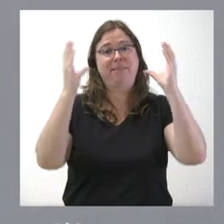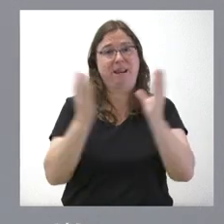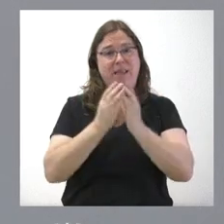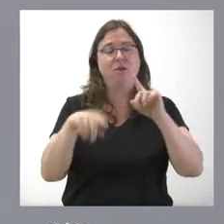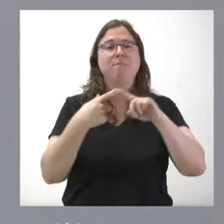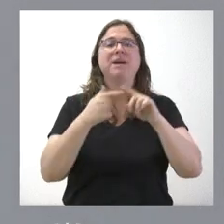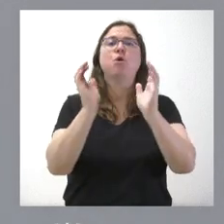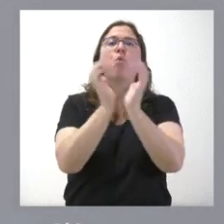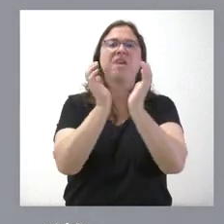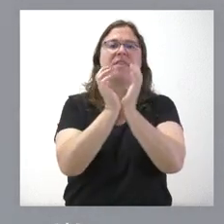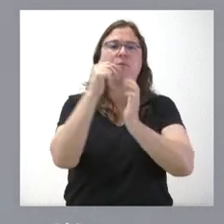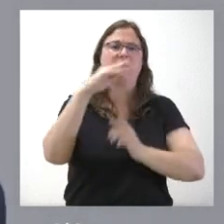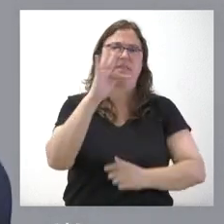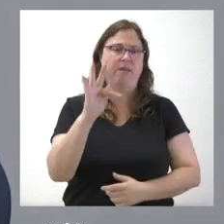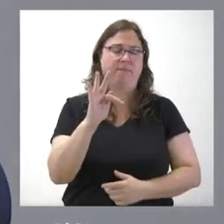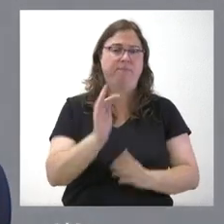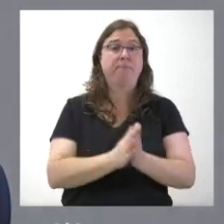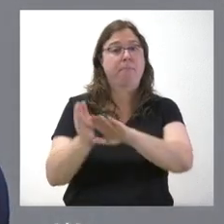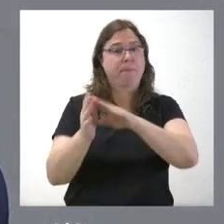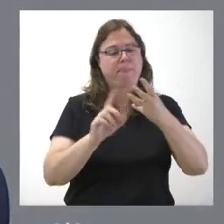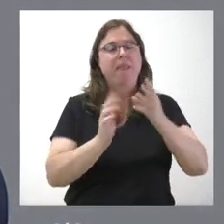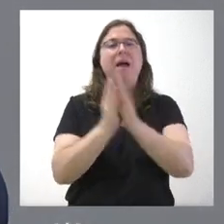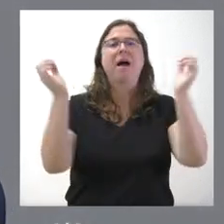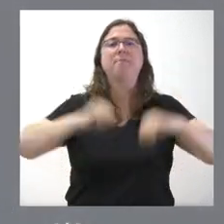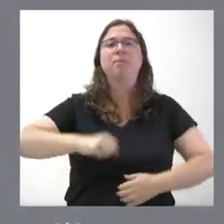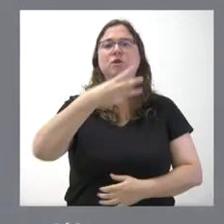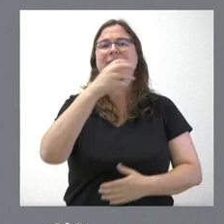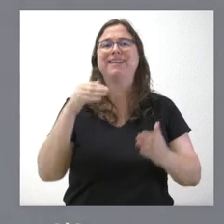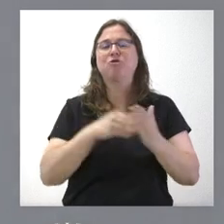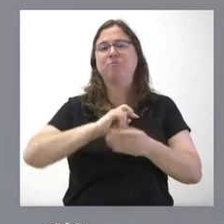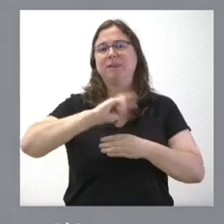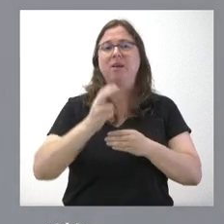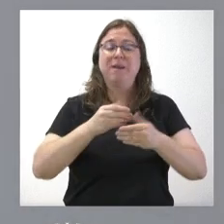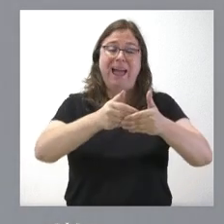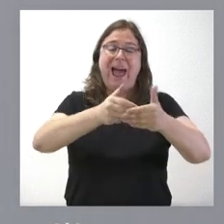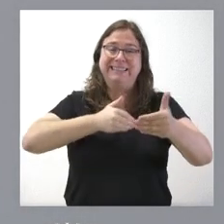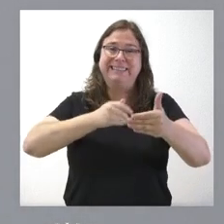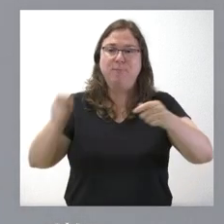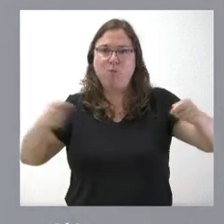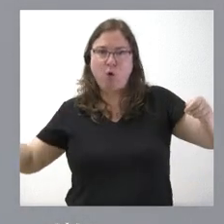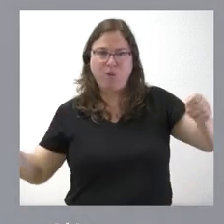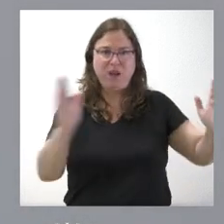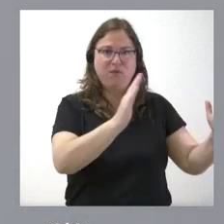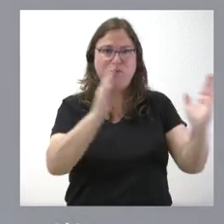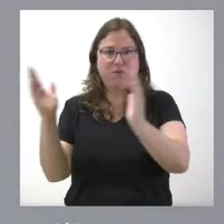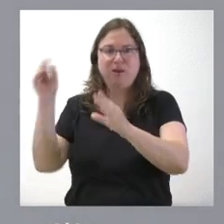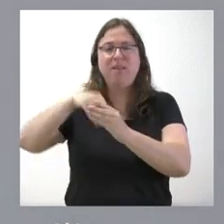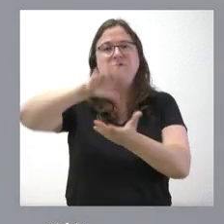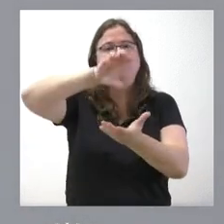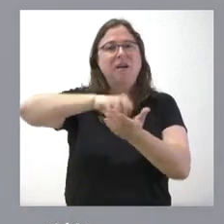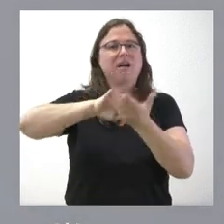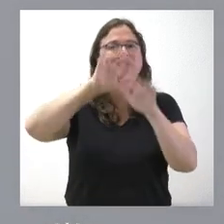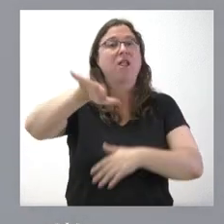unicef se aprueban 300.000 para la instalación de un sistema de archivos móviles en instalaciones de la junta de Castilla León en este caso